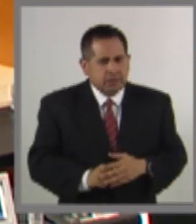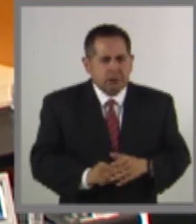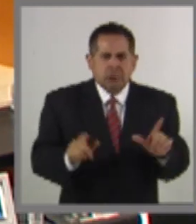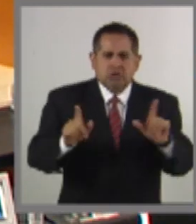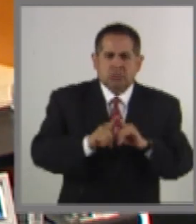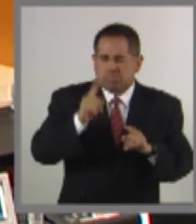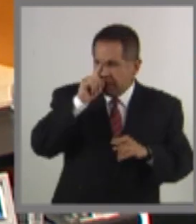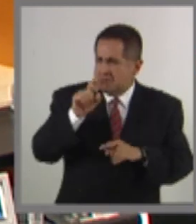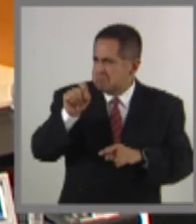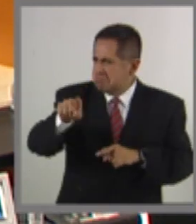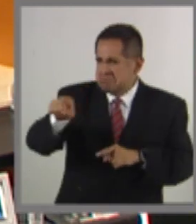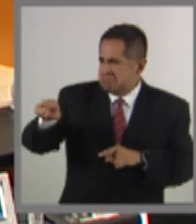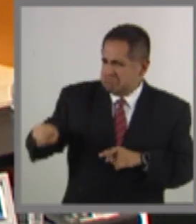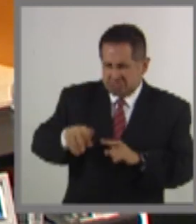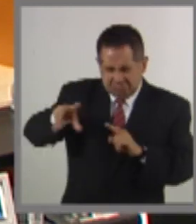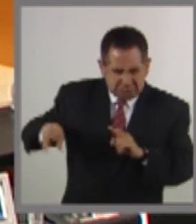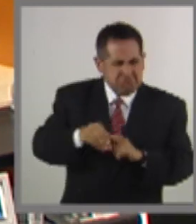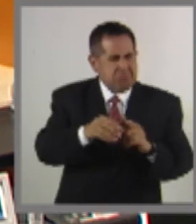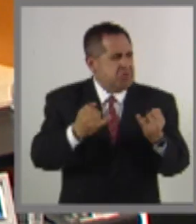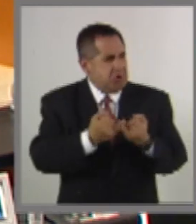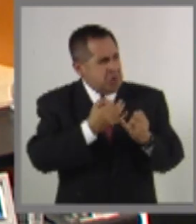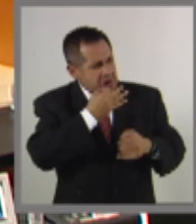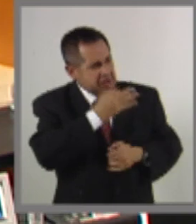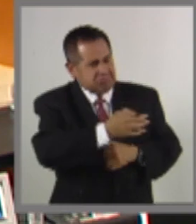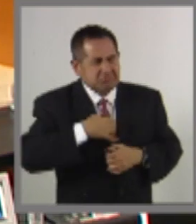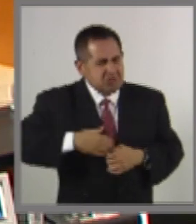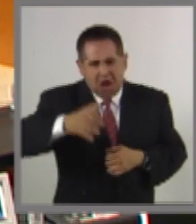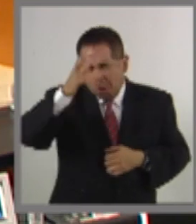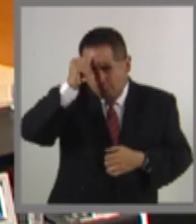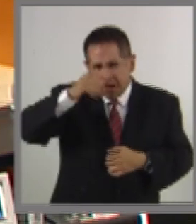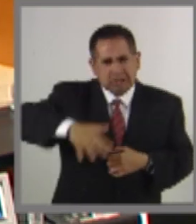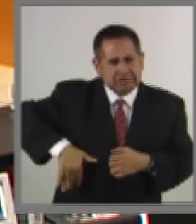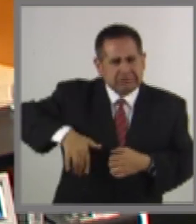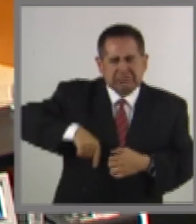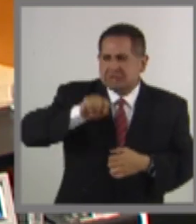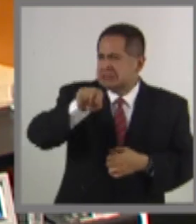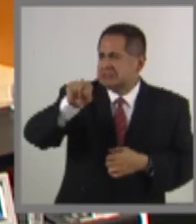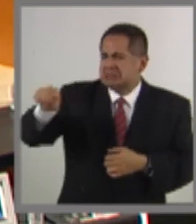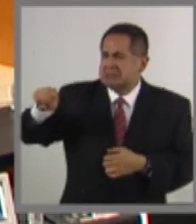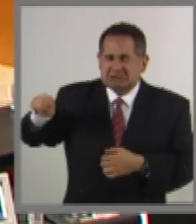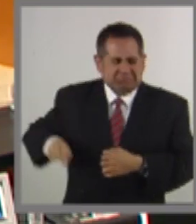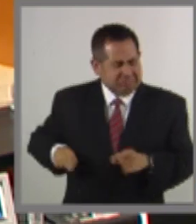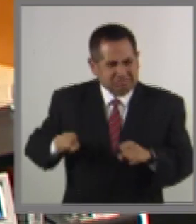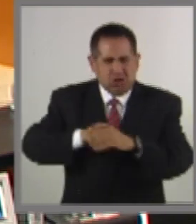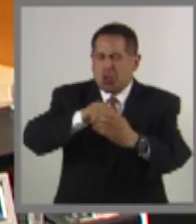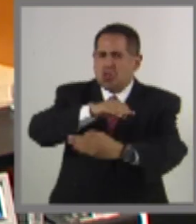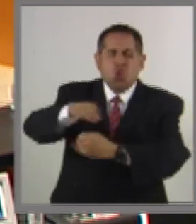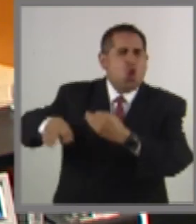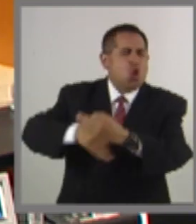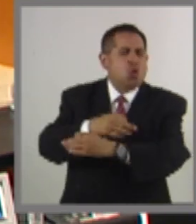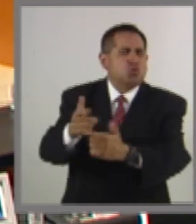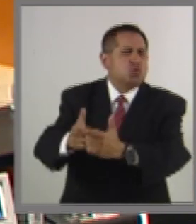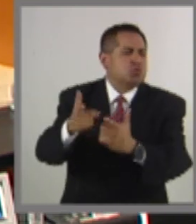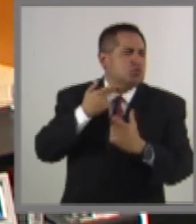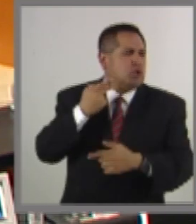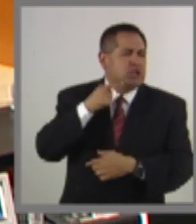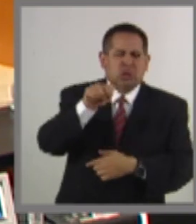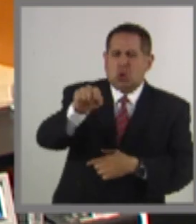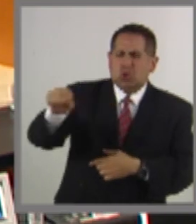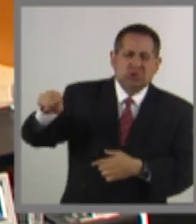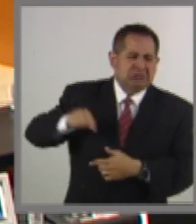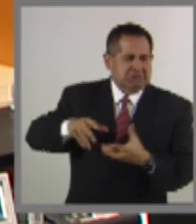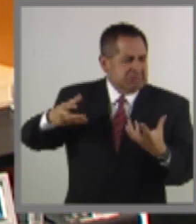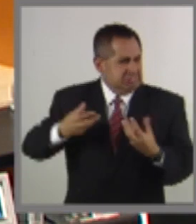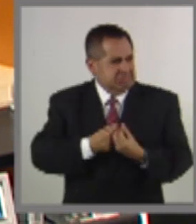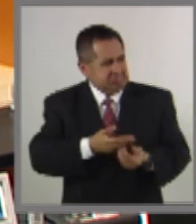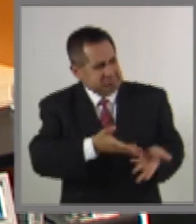unirme y desde luego para coincidir con todas las expresiones de los compañeros de todos los partidos en